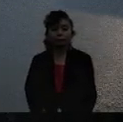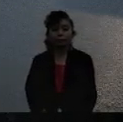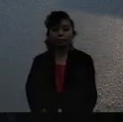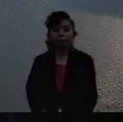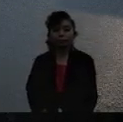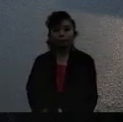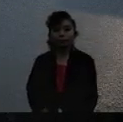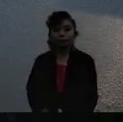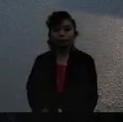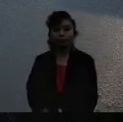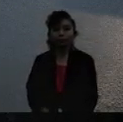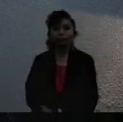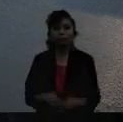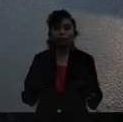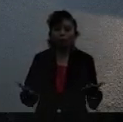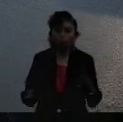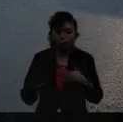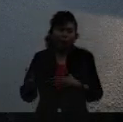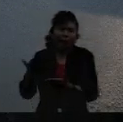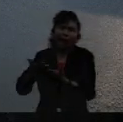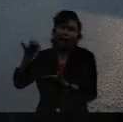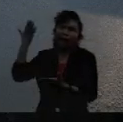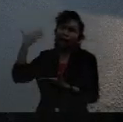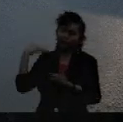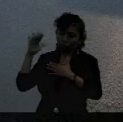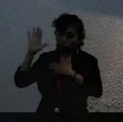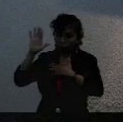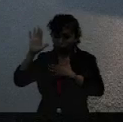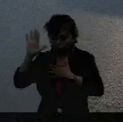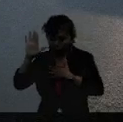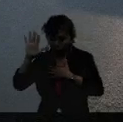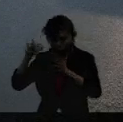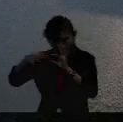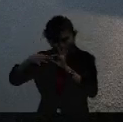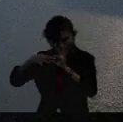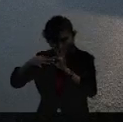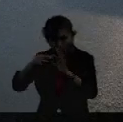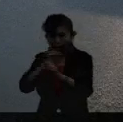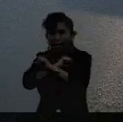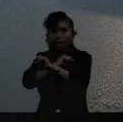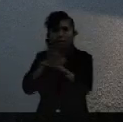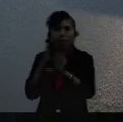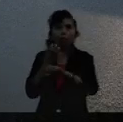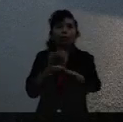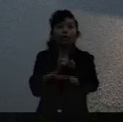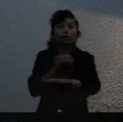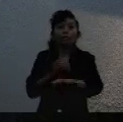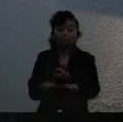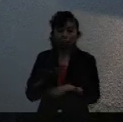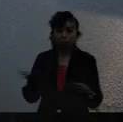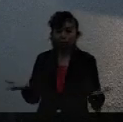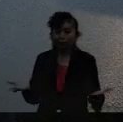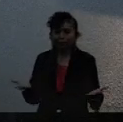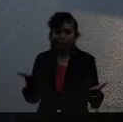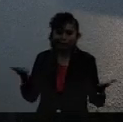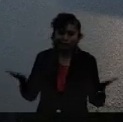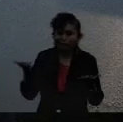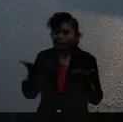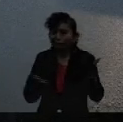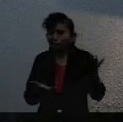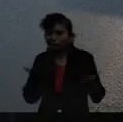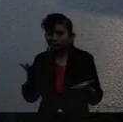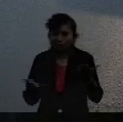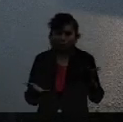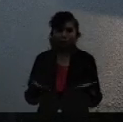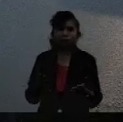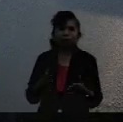eh Cuando Tom protesta F muy claro muy muy claro que nuestro estado se encontraba ante un momento